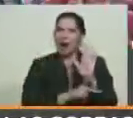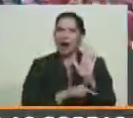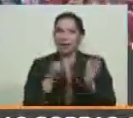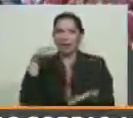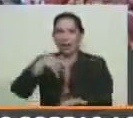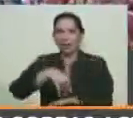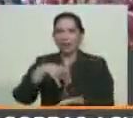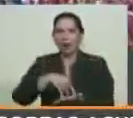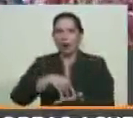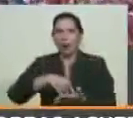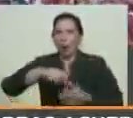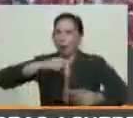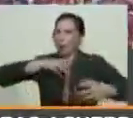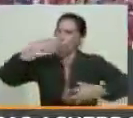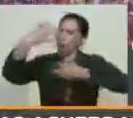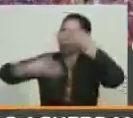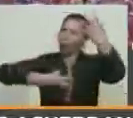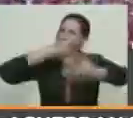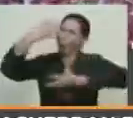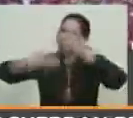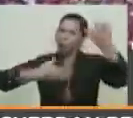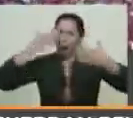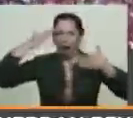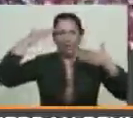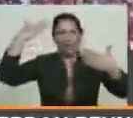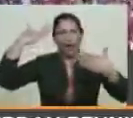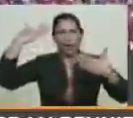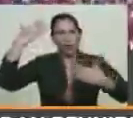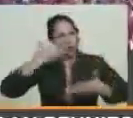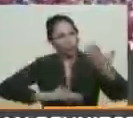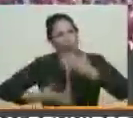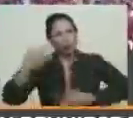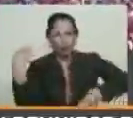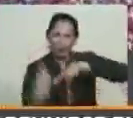arriba! ¡Saludos solidarios!